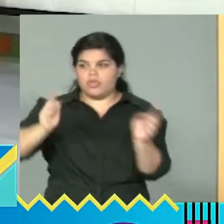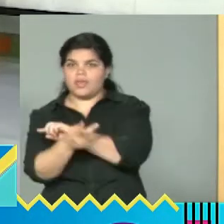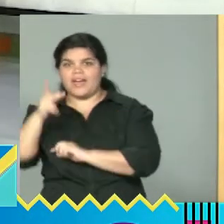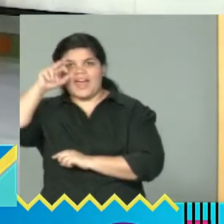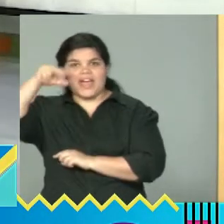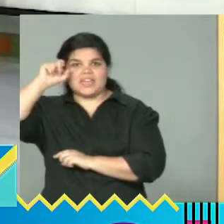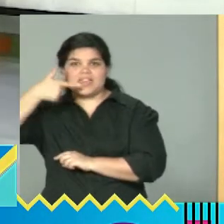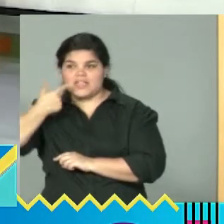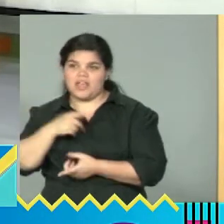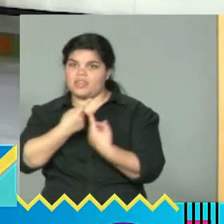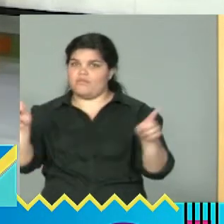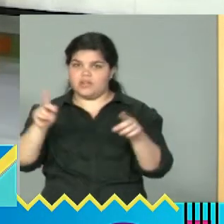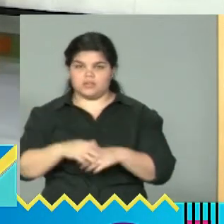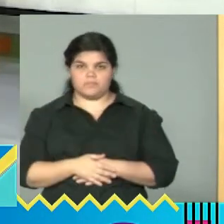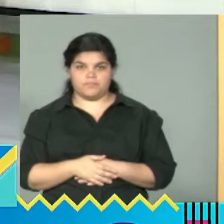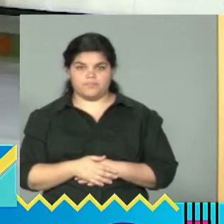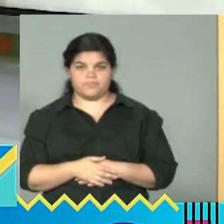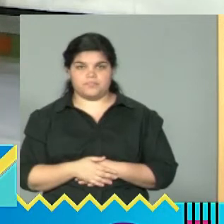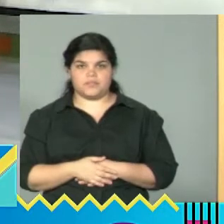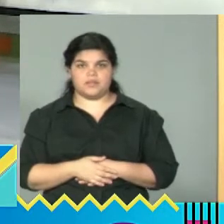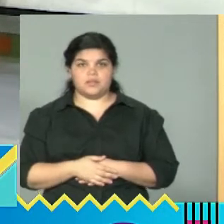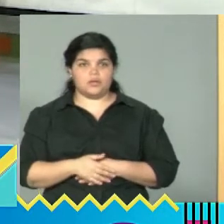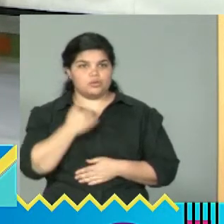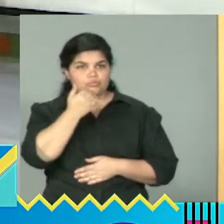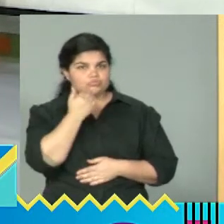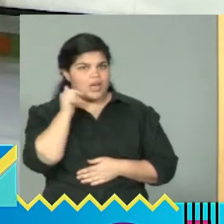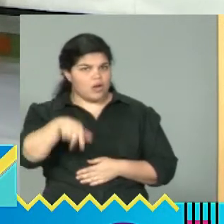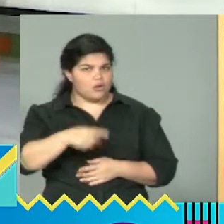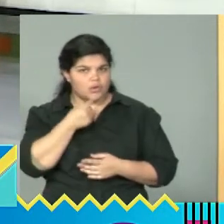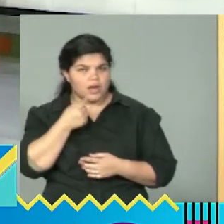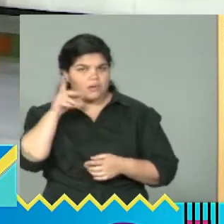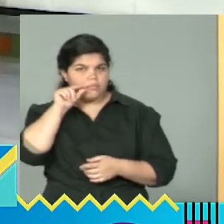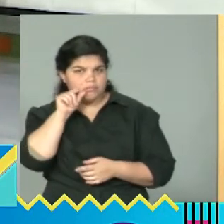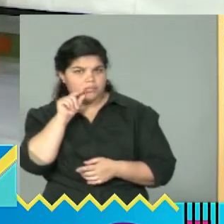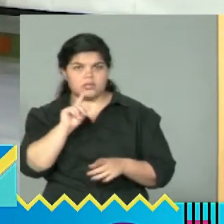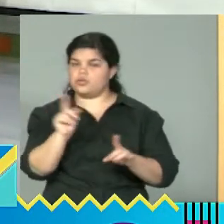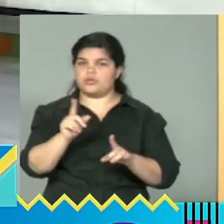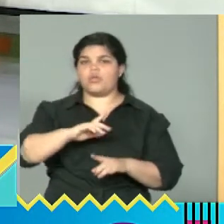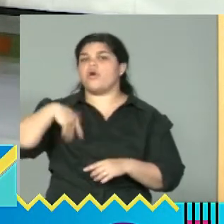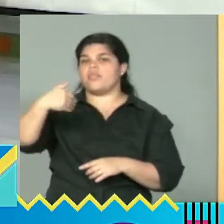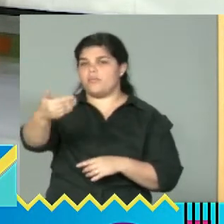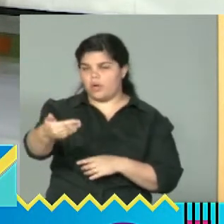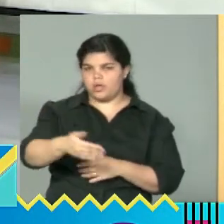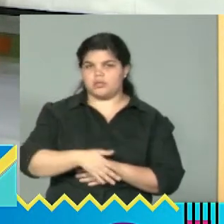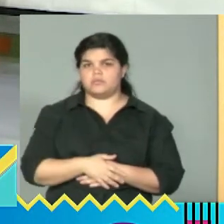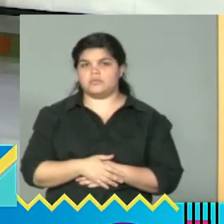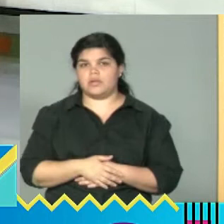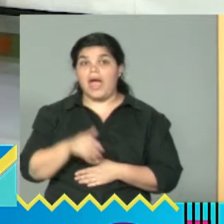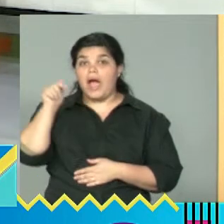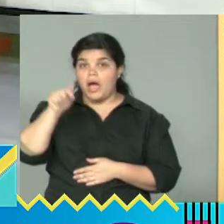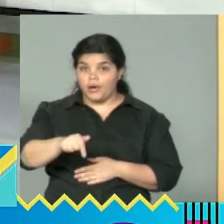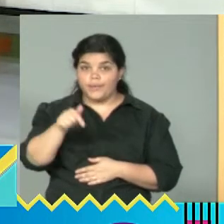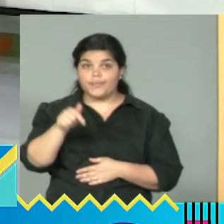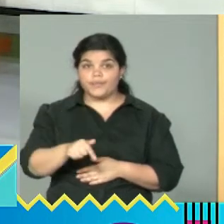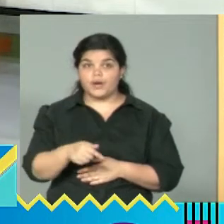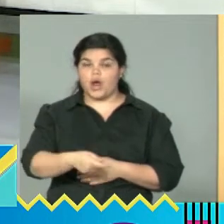No sé si estamos con las redes. ¿Vamos a las redes? No tenemos redes. Vamos a ir en algún momento a las redes sociales porque aparte hoy en el día, teniendo